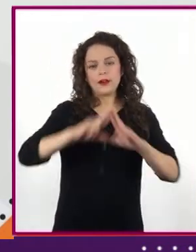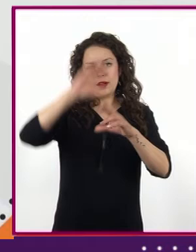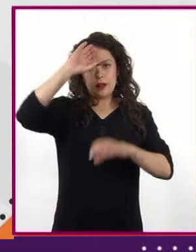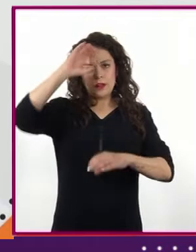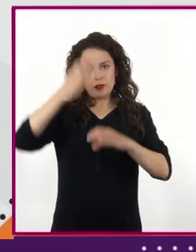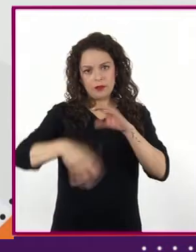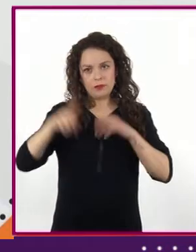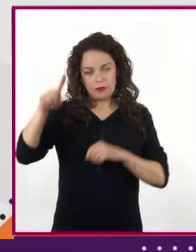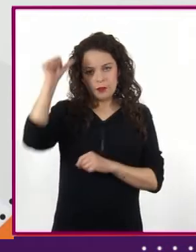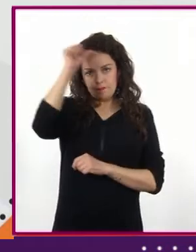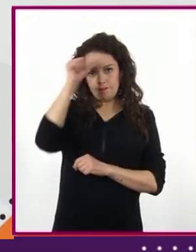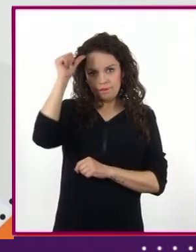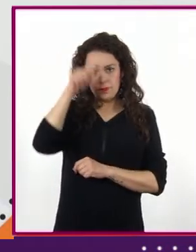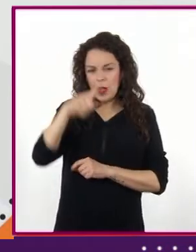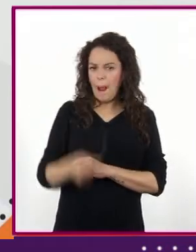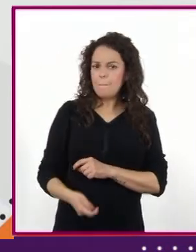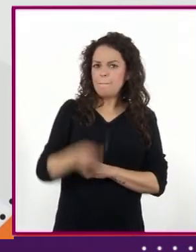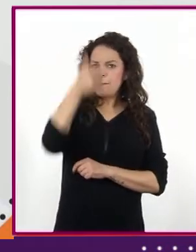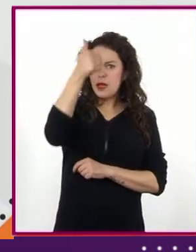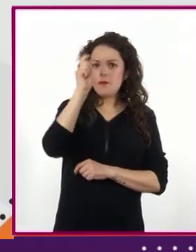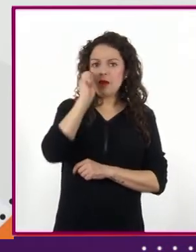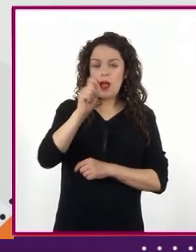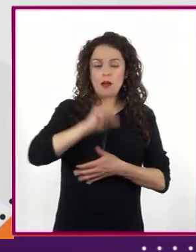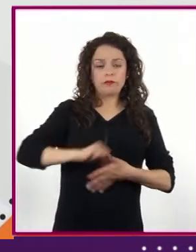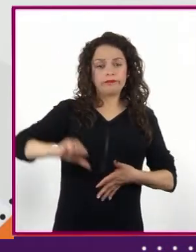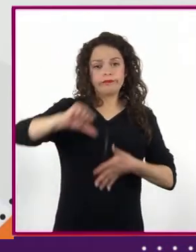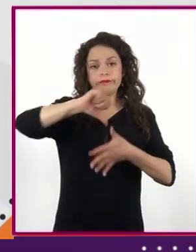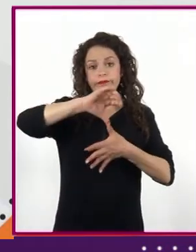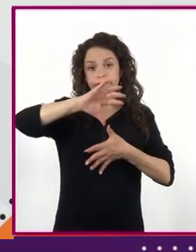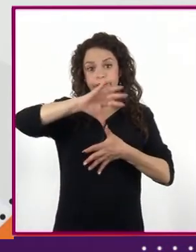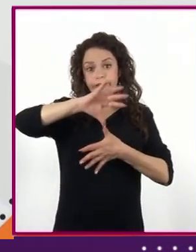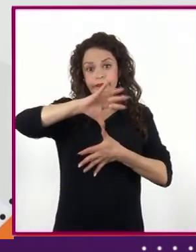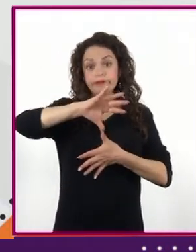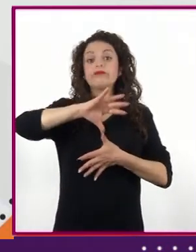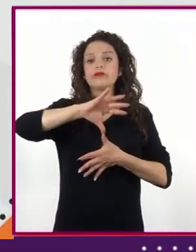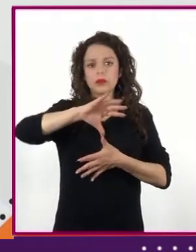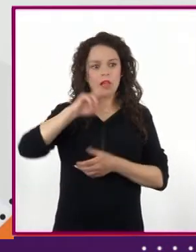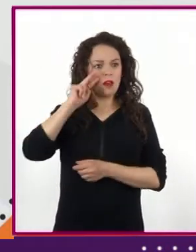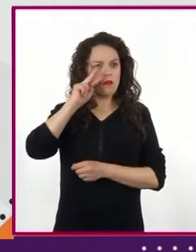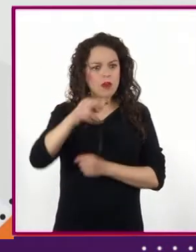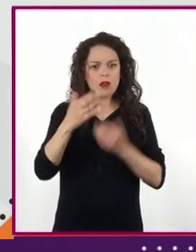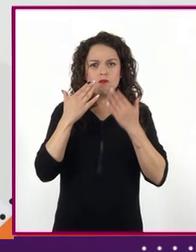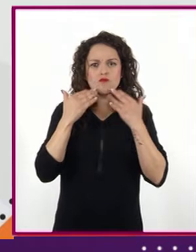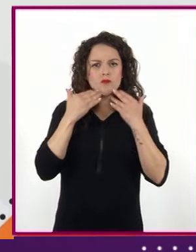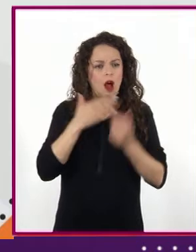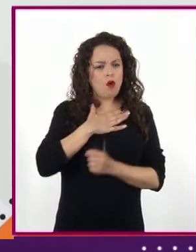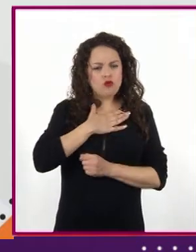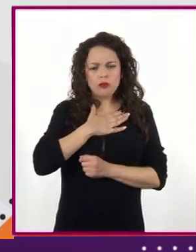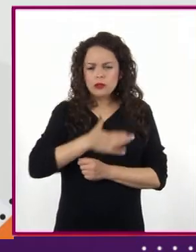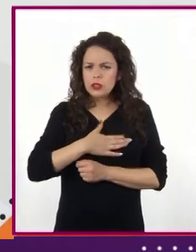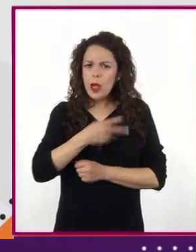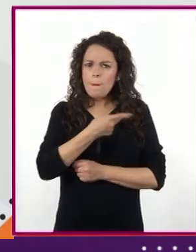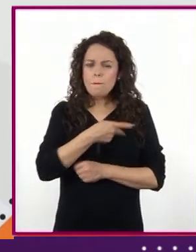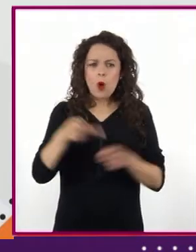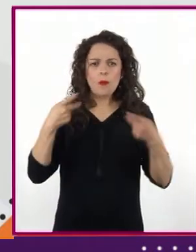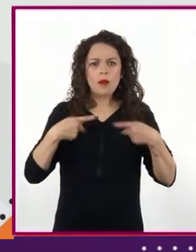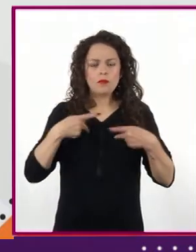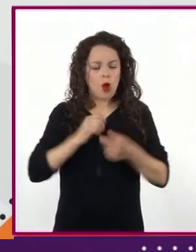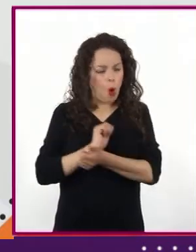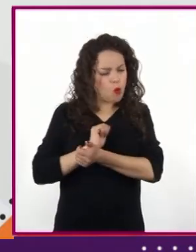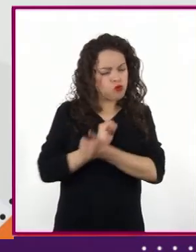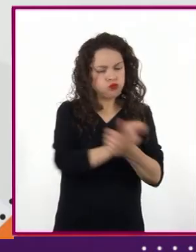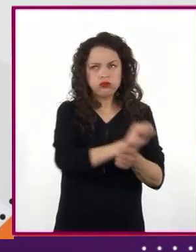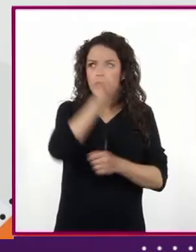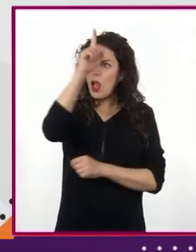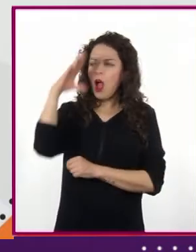primer crítico del continente americano. Descubre las injusticias que sufrieron las personas esclavizadas de África y